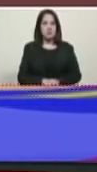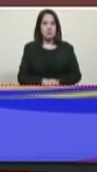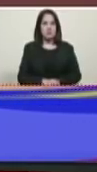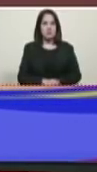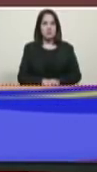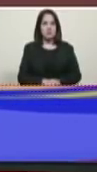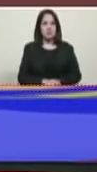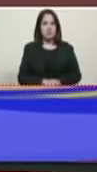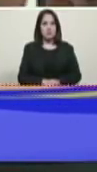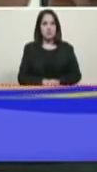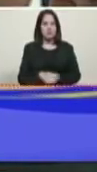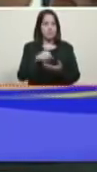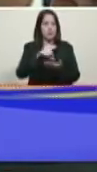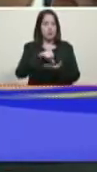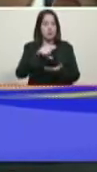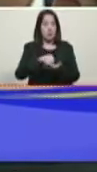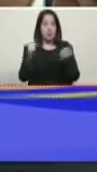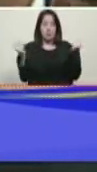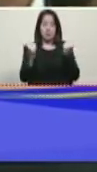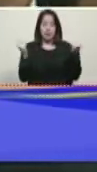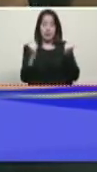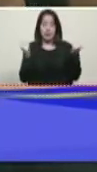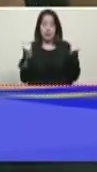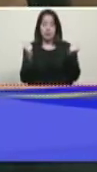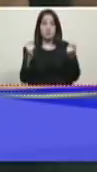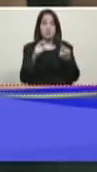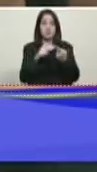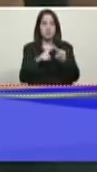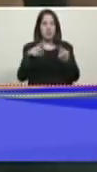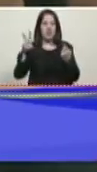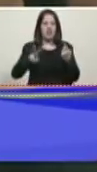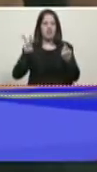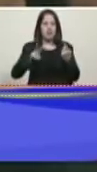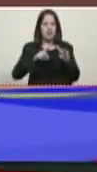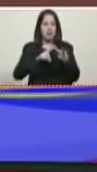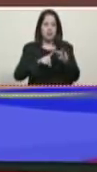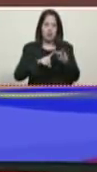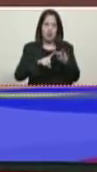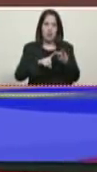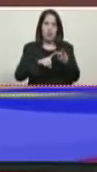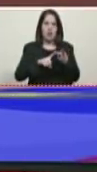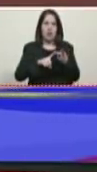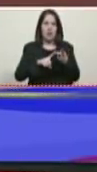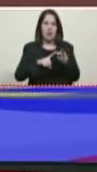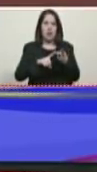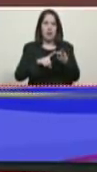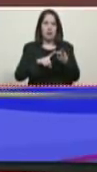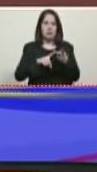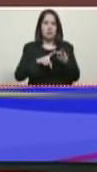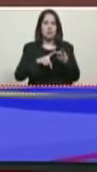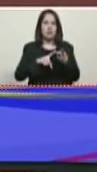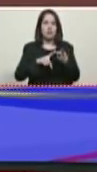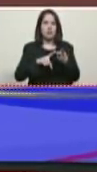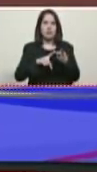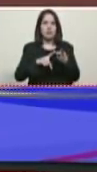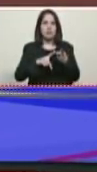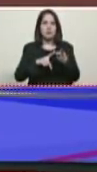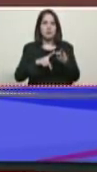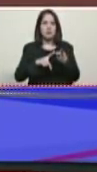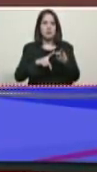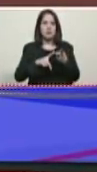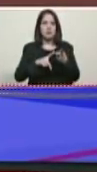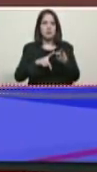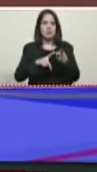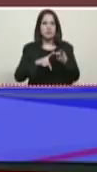las ciudades de mérida el vigía y la azulita atención mérida el vigía